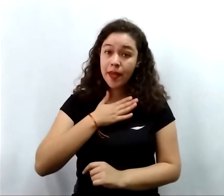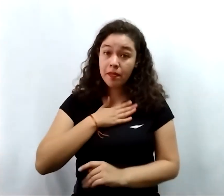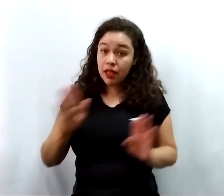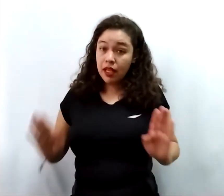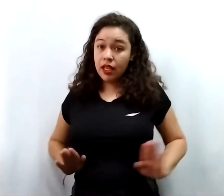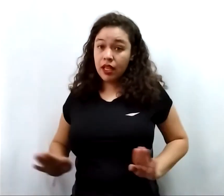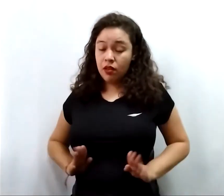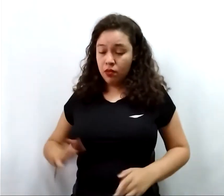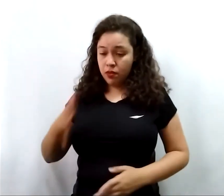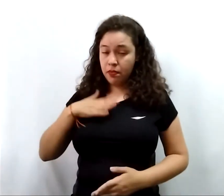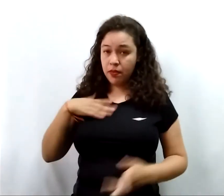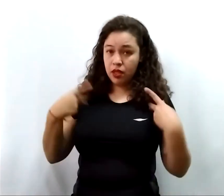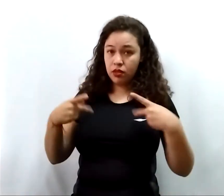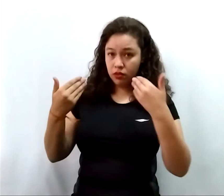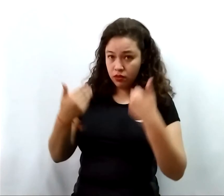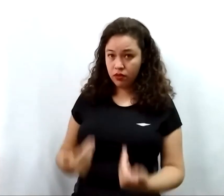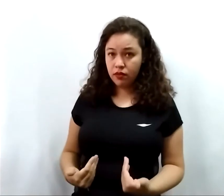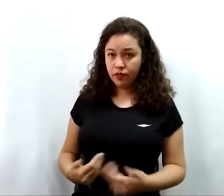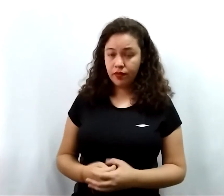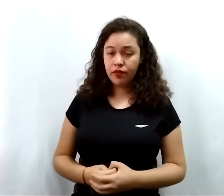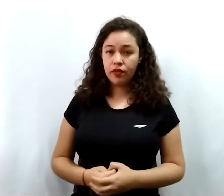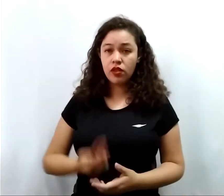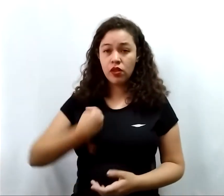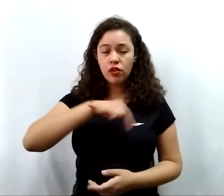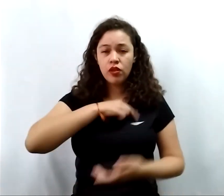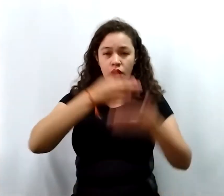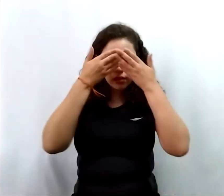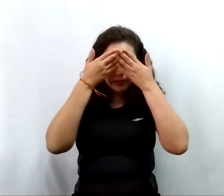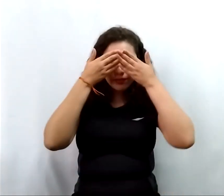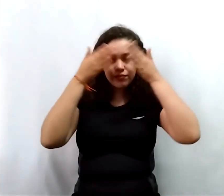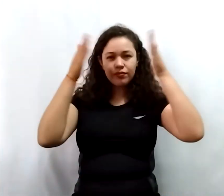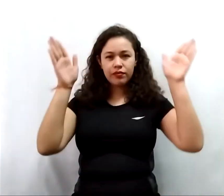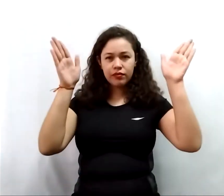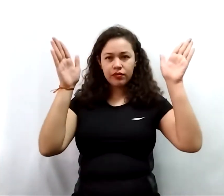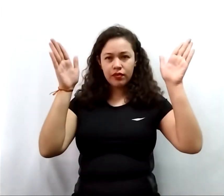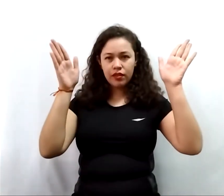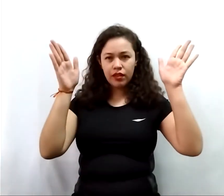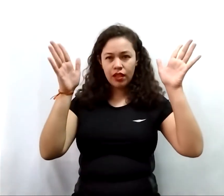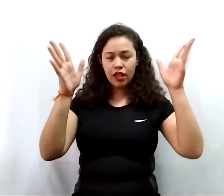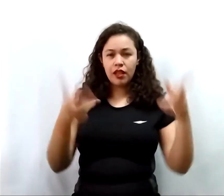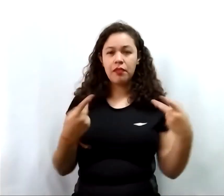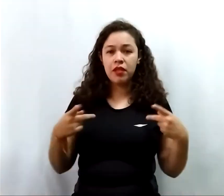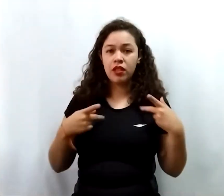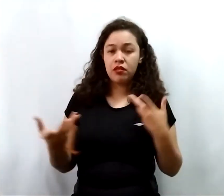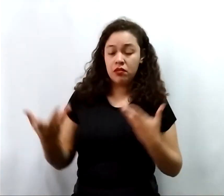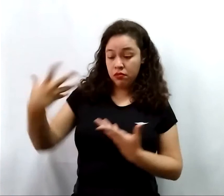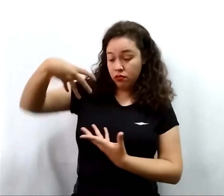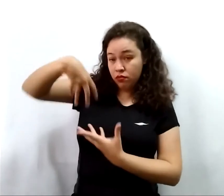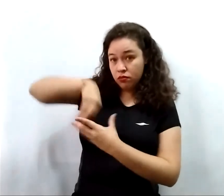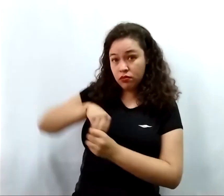individuo. Si no somos conscientes de que estamos constituidos de toda una personalidad, es